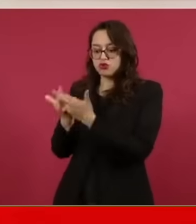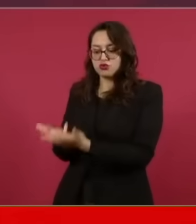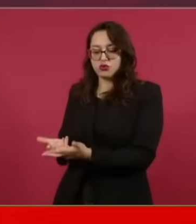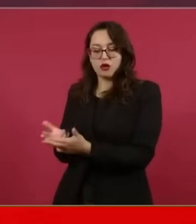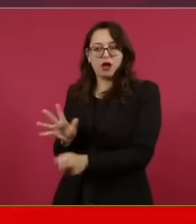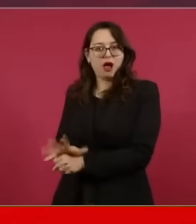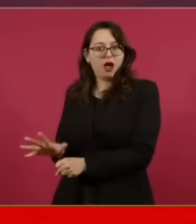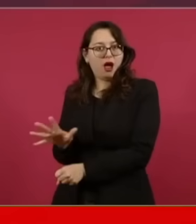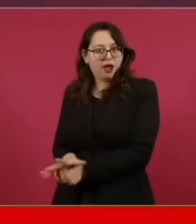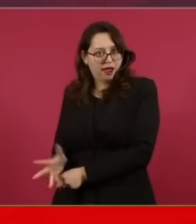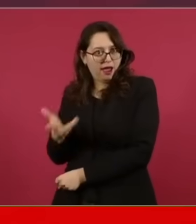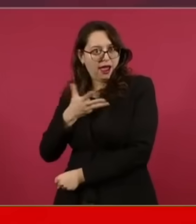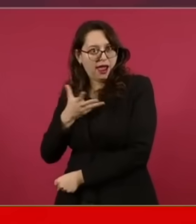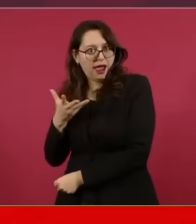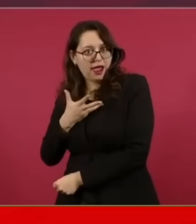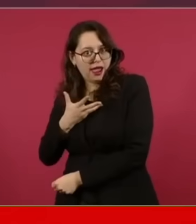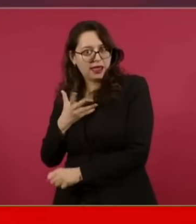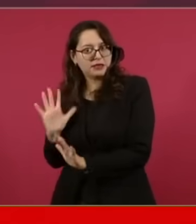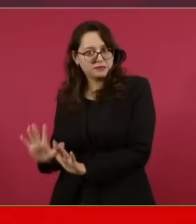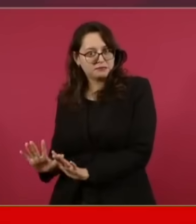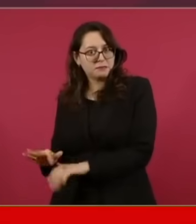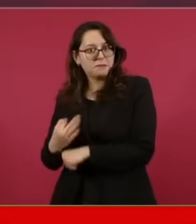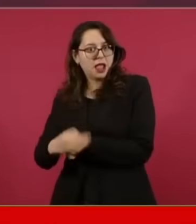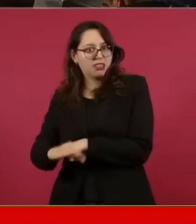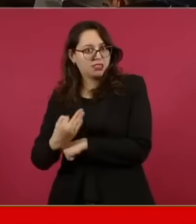invertía en exploración.